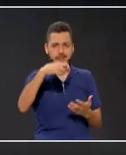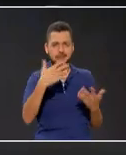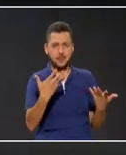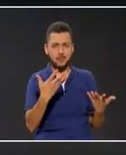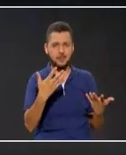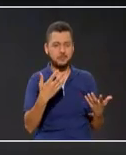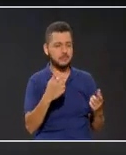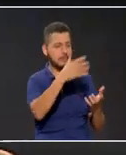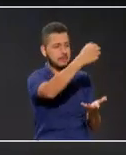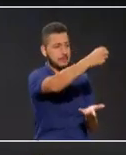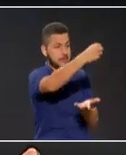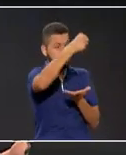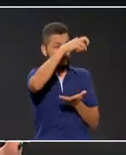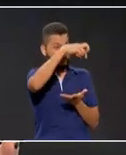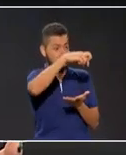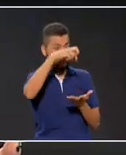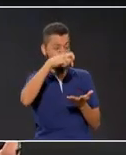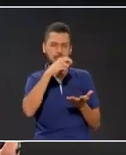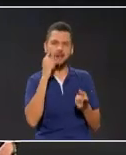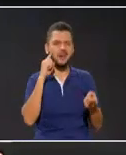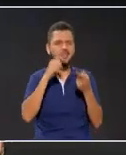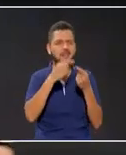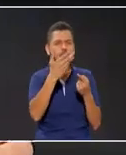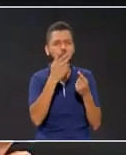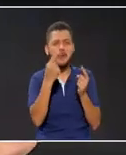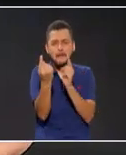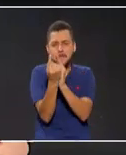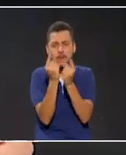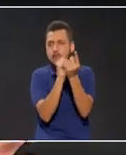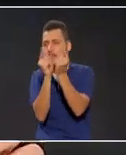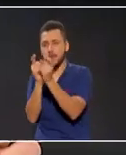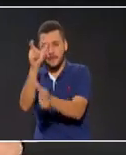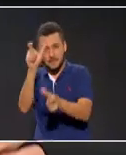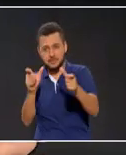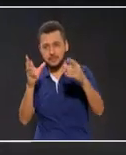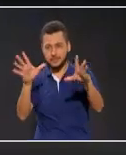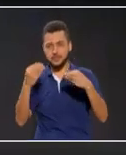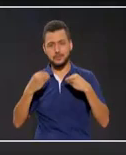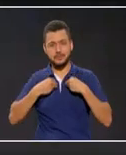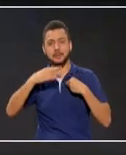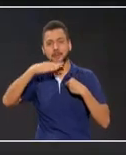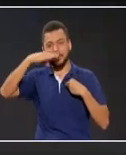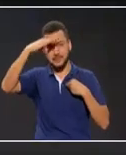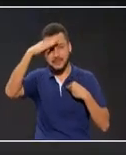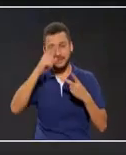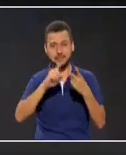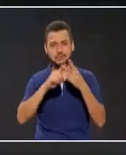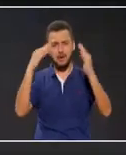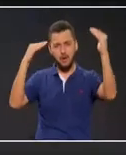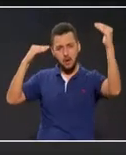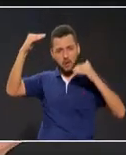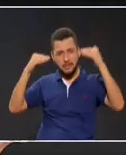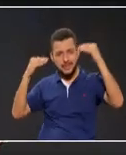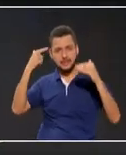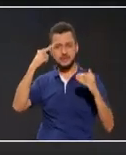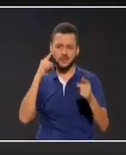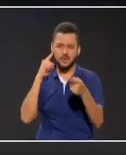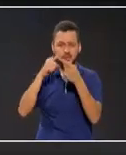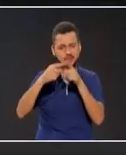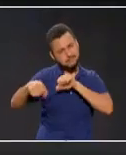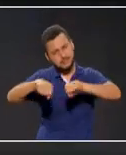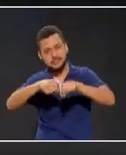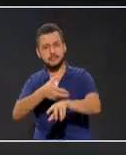espacio, primero, de encuentro ciudadano y segundo, de formación de ciudadanía y de competencias ciudadanas. De tal manera que nosotros